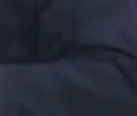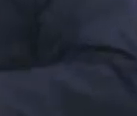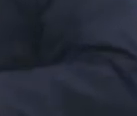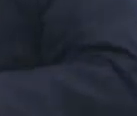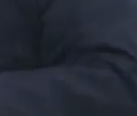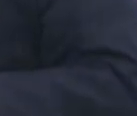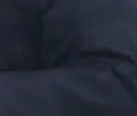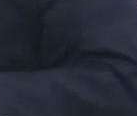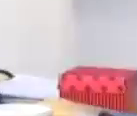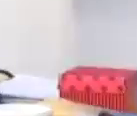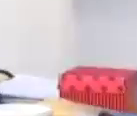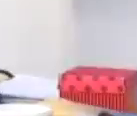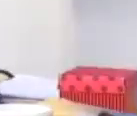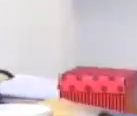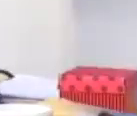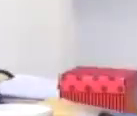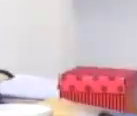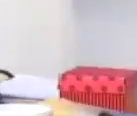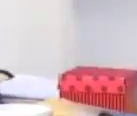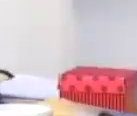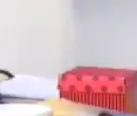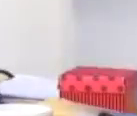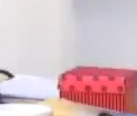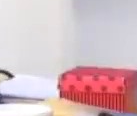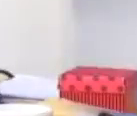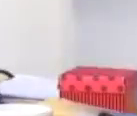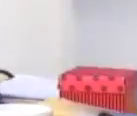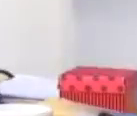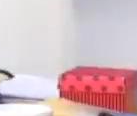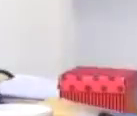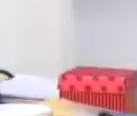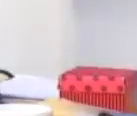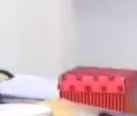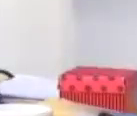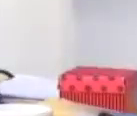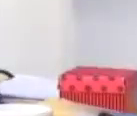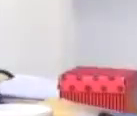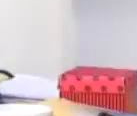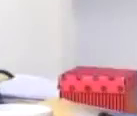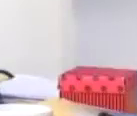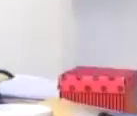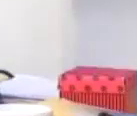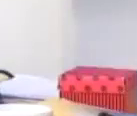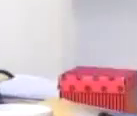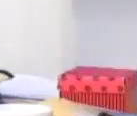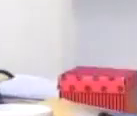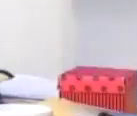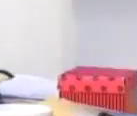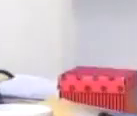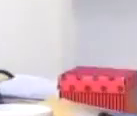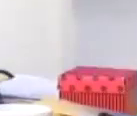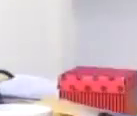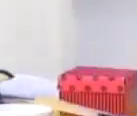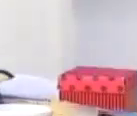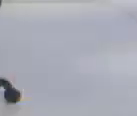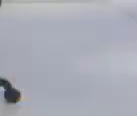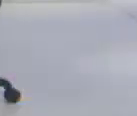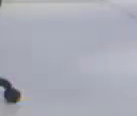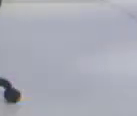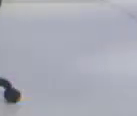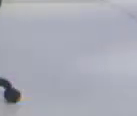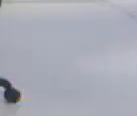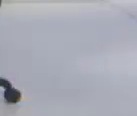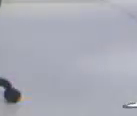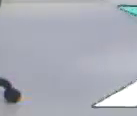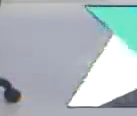Dinora Cruz nos acompaña, es presidenta del Instituto de Patrimonio Cultural. ¿Cómo está? Bienvenido, buenos días. Hola, hola, Venezuela. Vino hola, preparada.